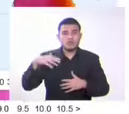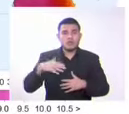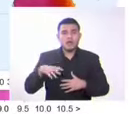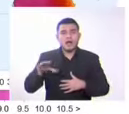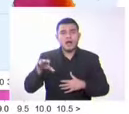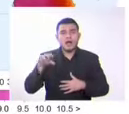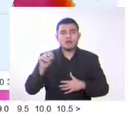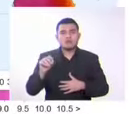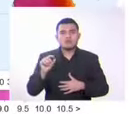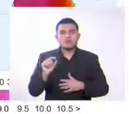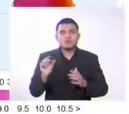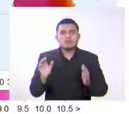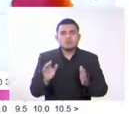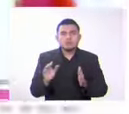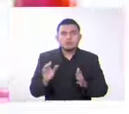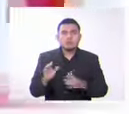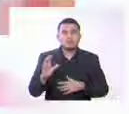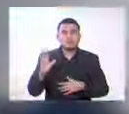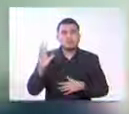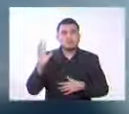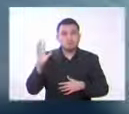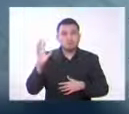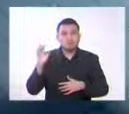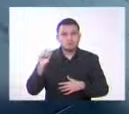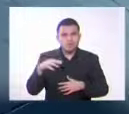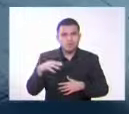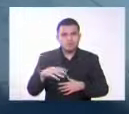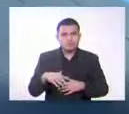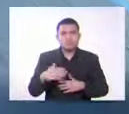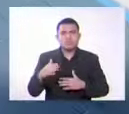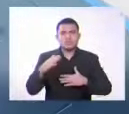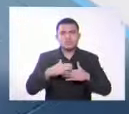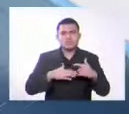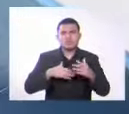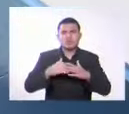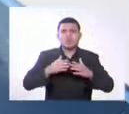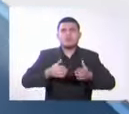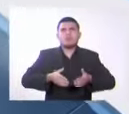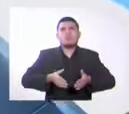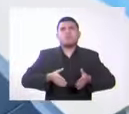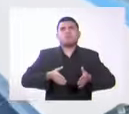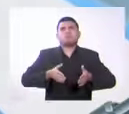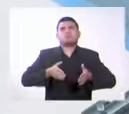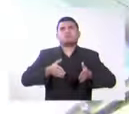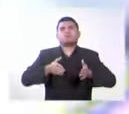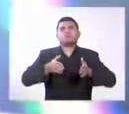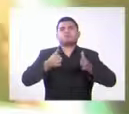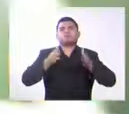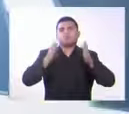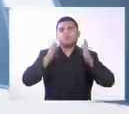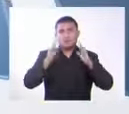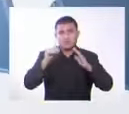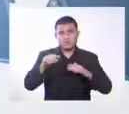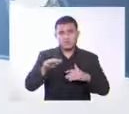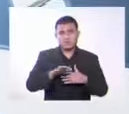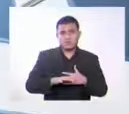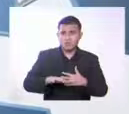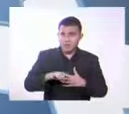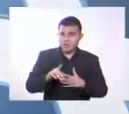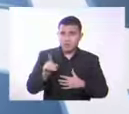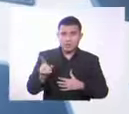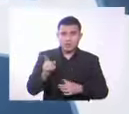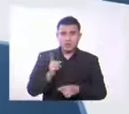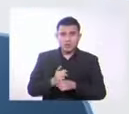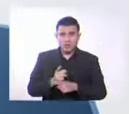con menos incidencia solar. Si se construyeran gigantescas granjas solares en estos lugares específicos